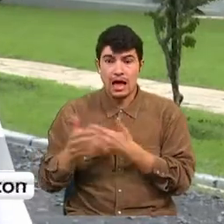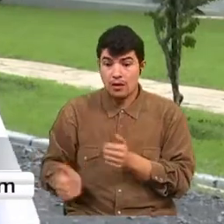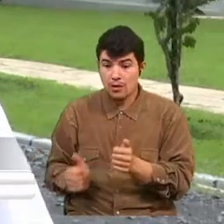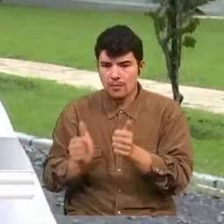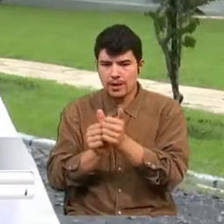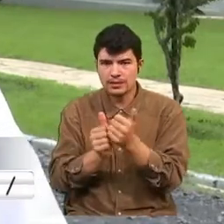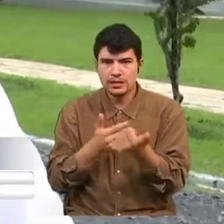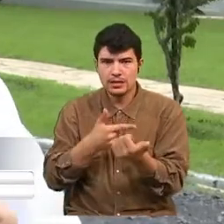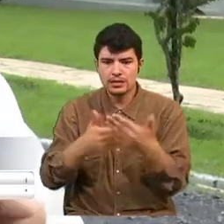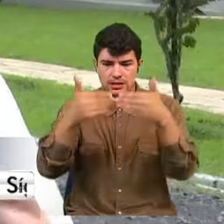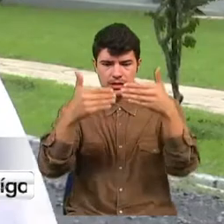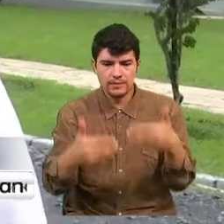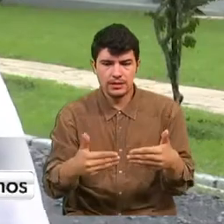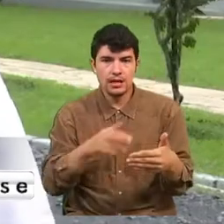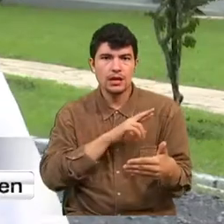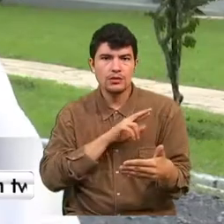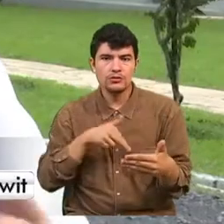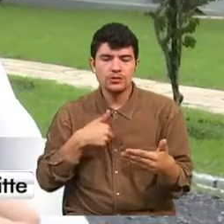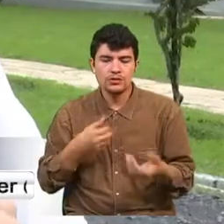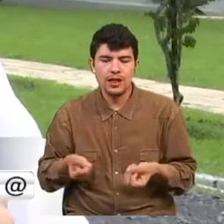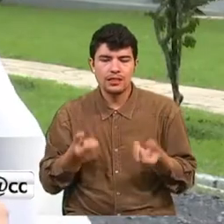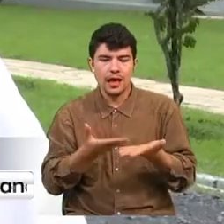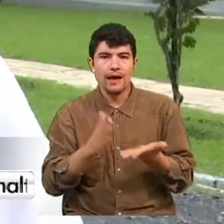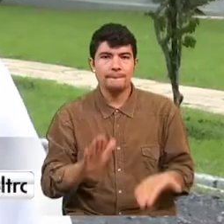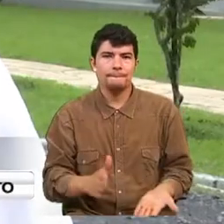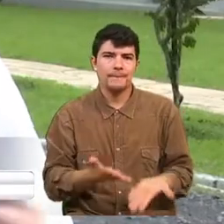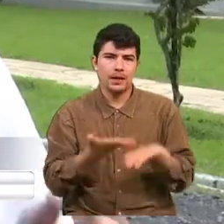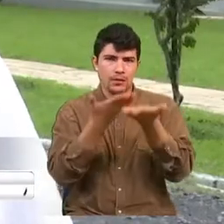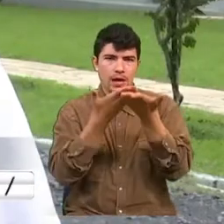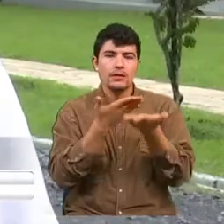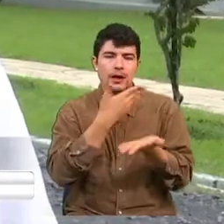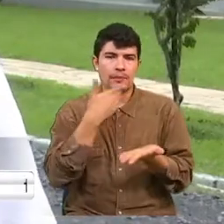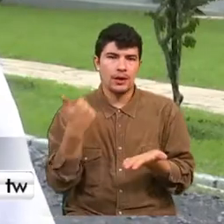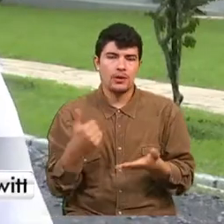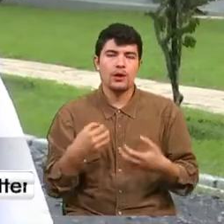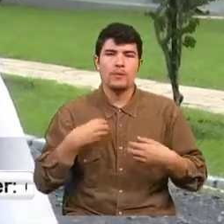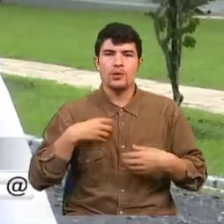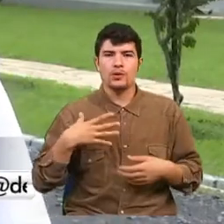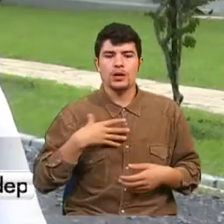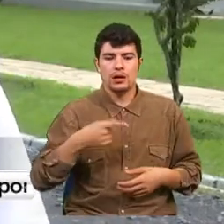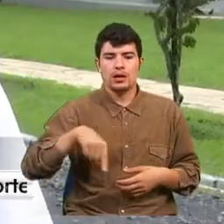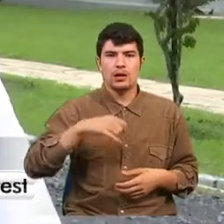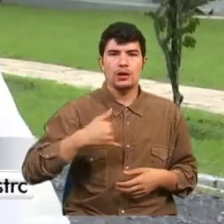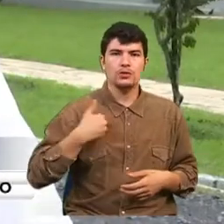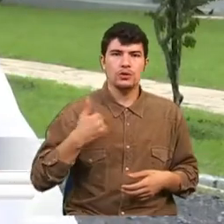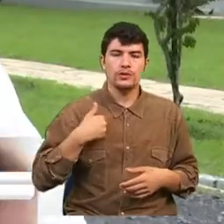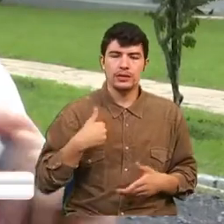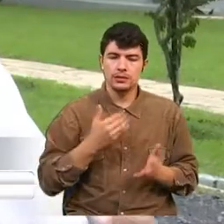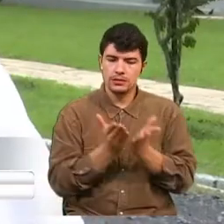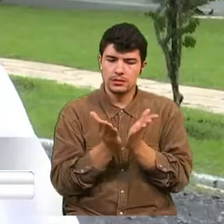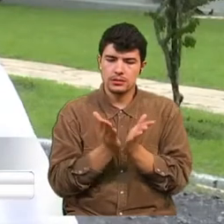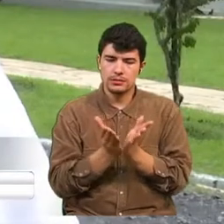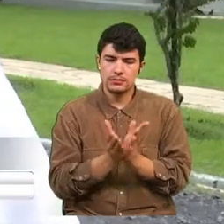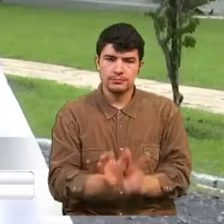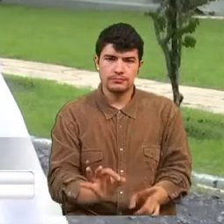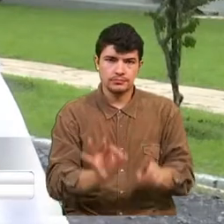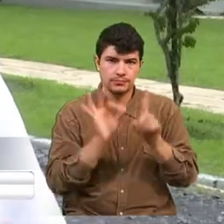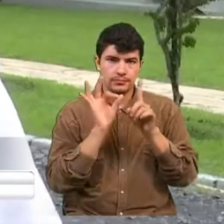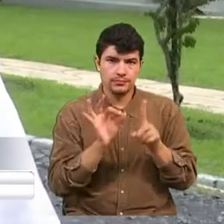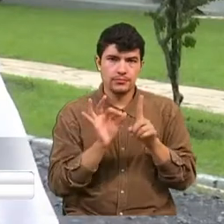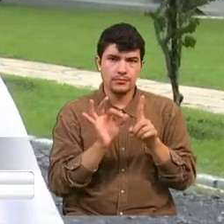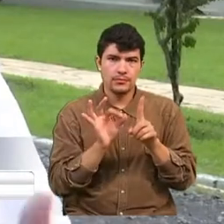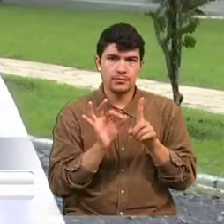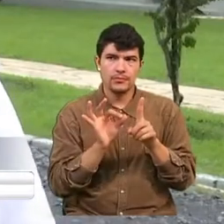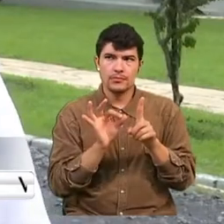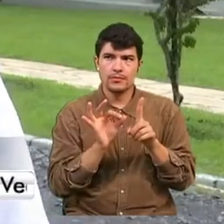discapacidad, estamos mejorando la oportunidad de los jóvenes de una educación con